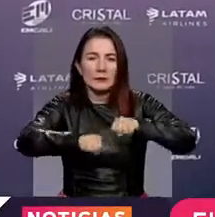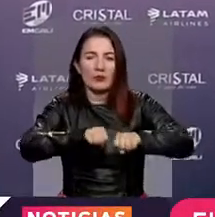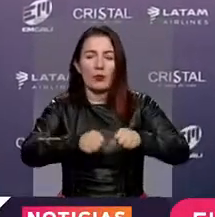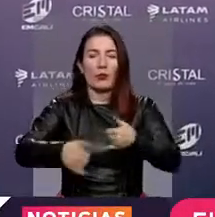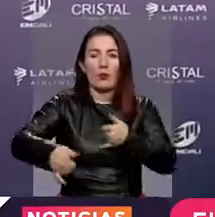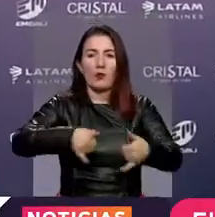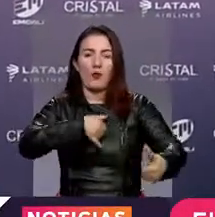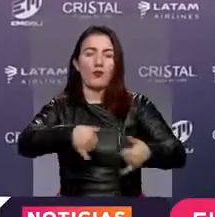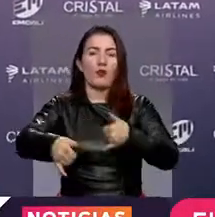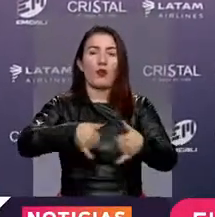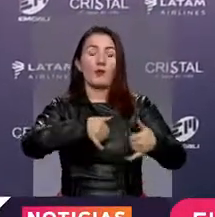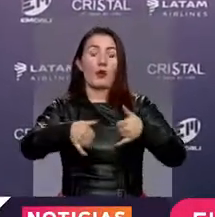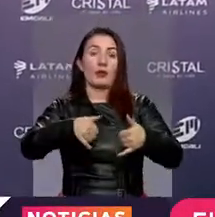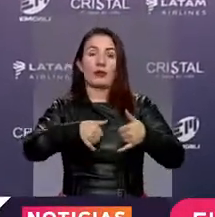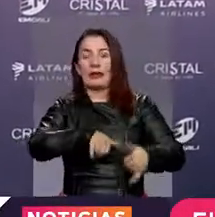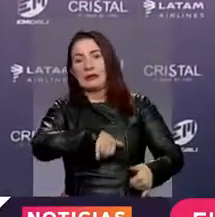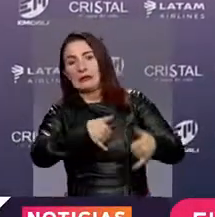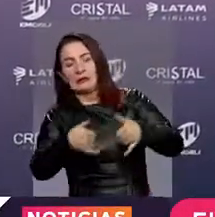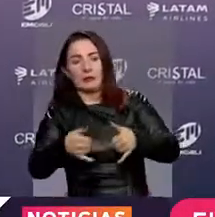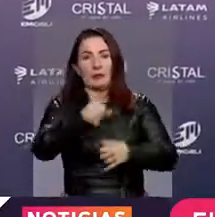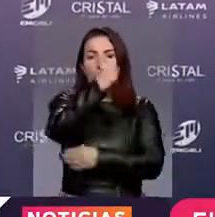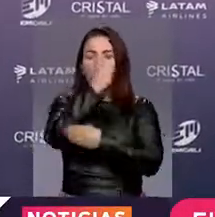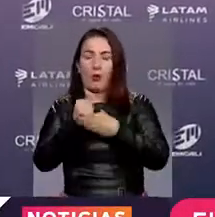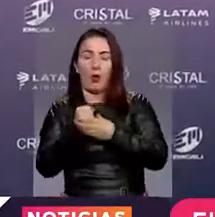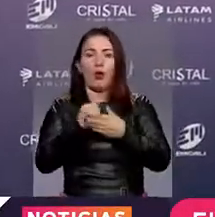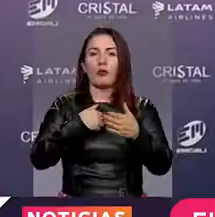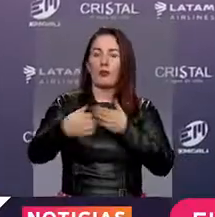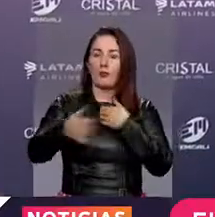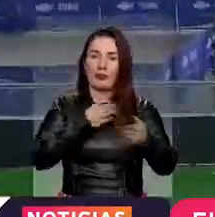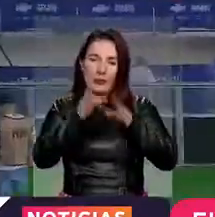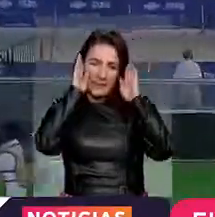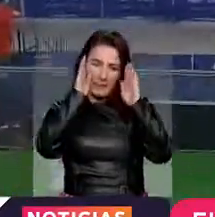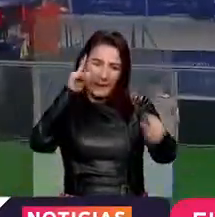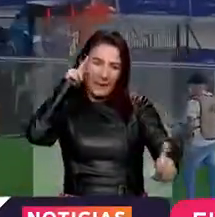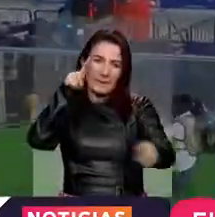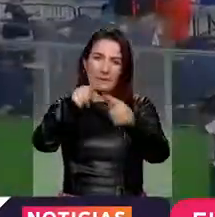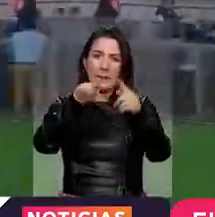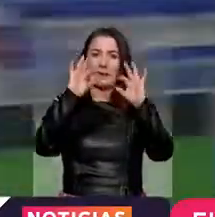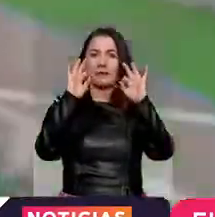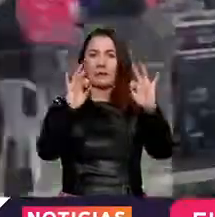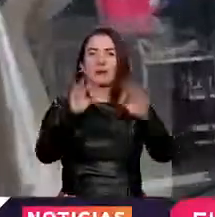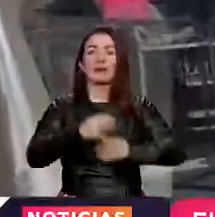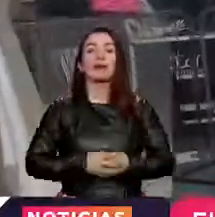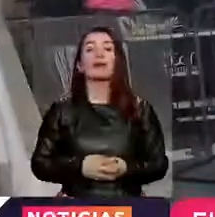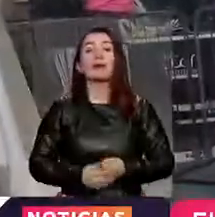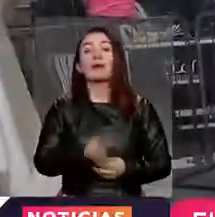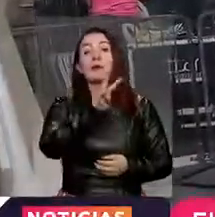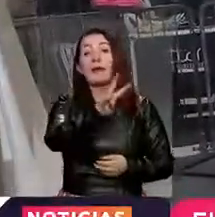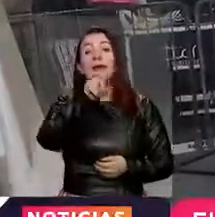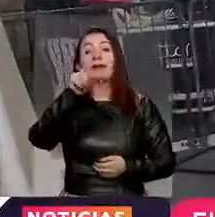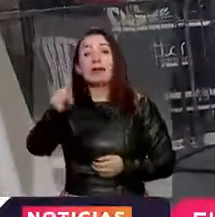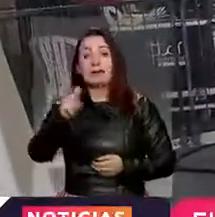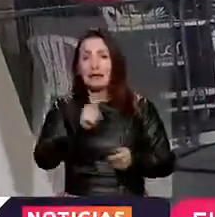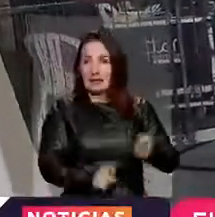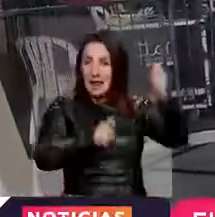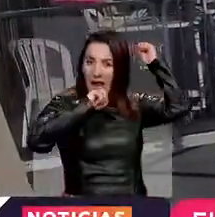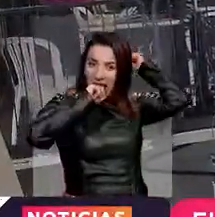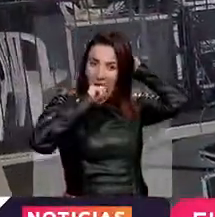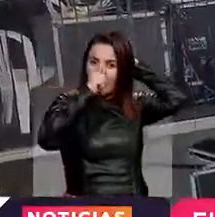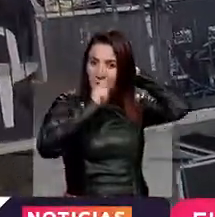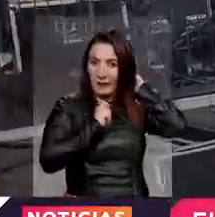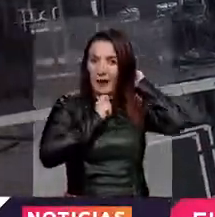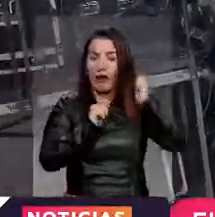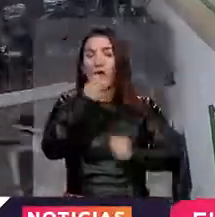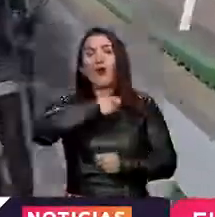contentas. Tuvimos una caída al principio que tal vez nos desconcentró un poquito, pero logramos sacarlo de la mejor manera. Ya son 26 medallas de oro, 19 de plata